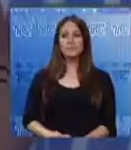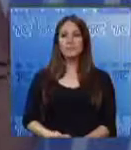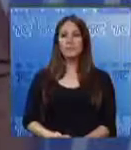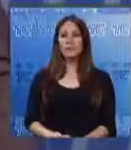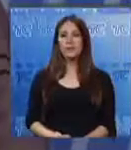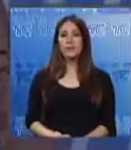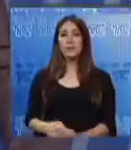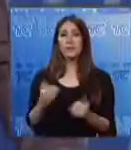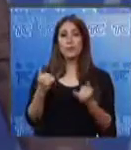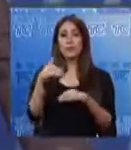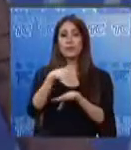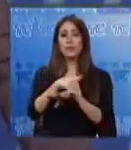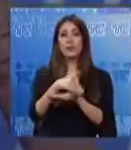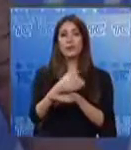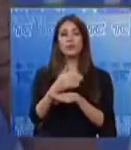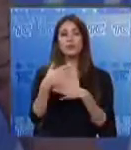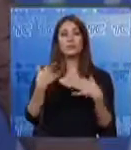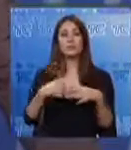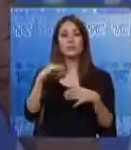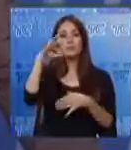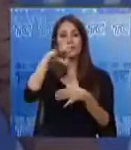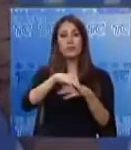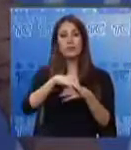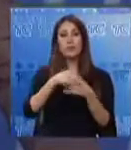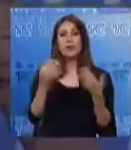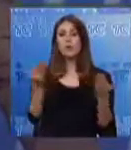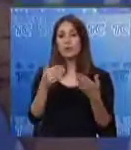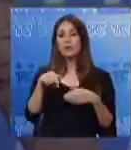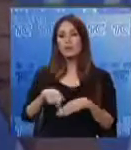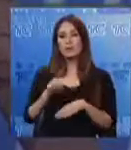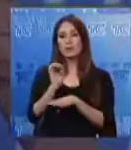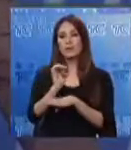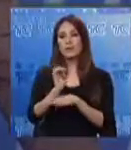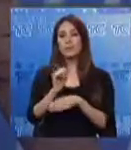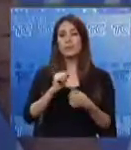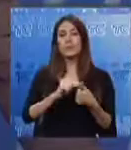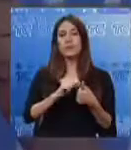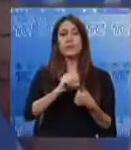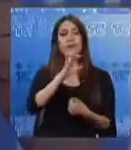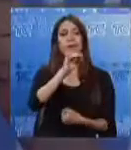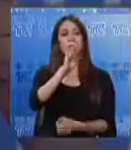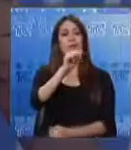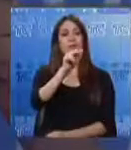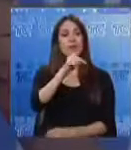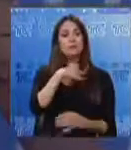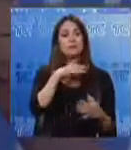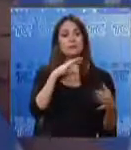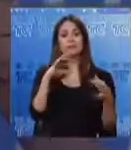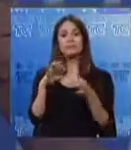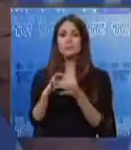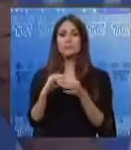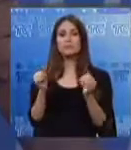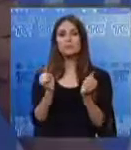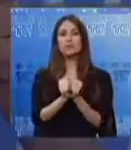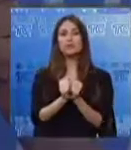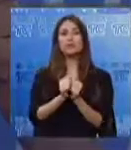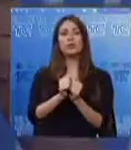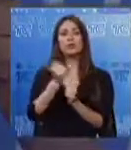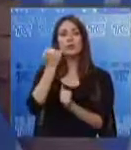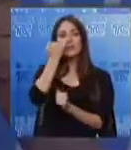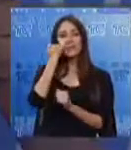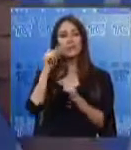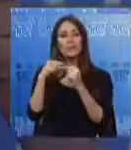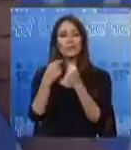Y una tarde, amigos, de definiciones electorales se vivió hoy en el Ecuador. Lourdes Tibán declinó su postulación presidencial por Pachacútic